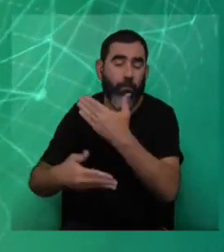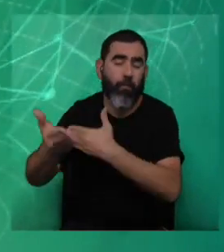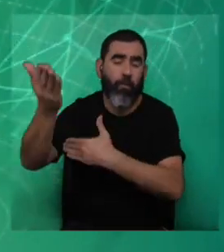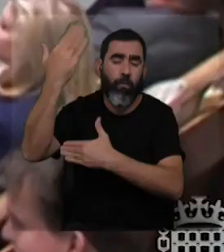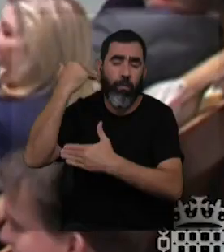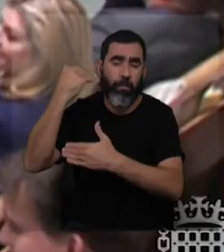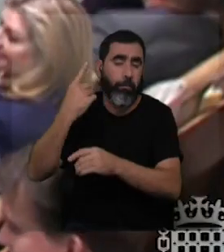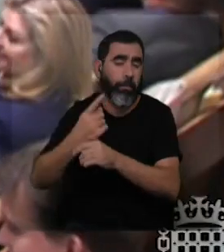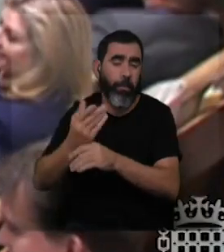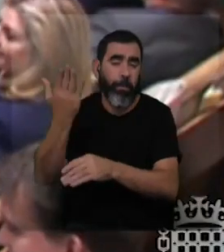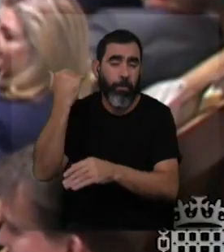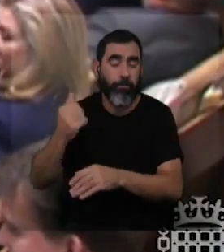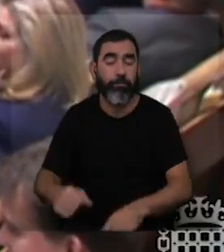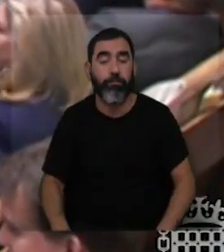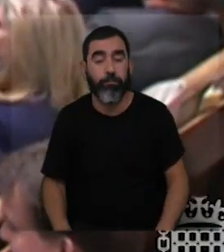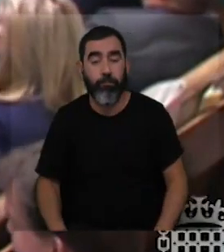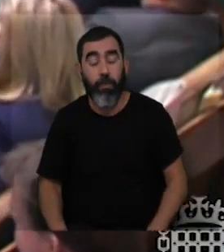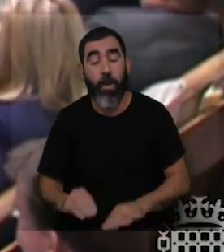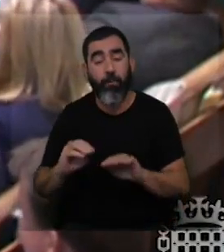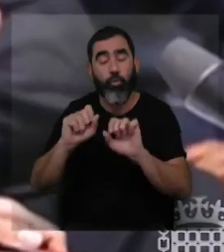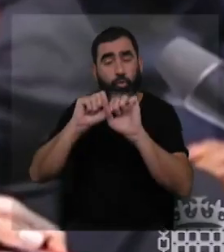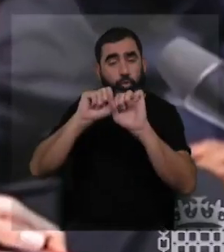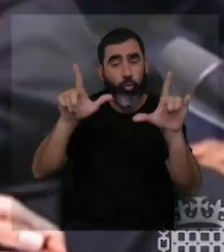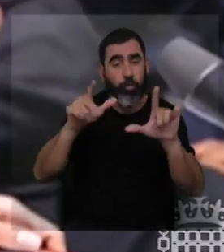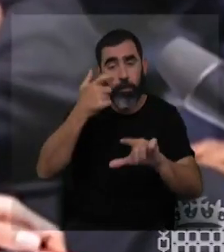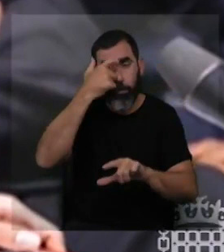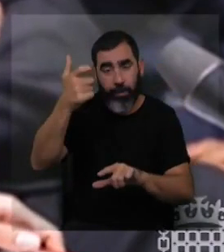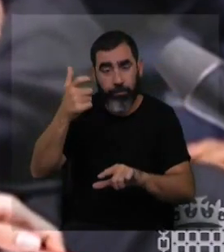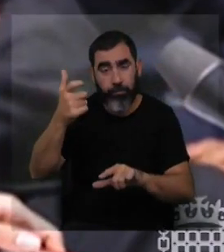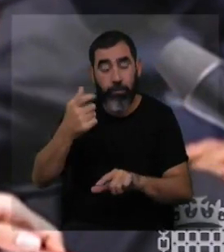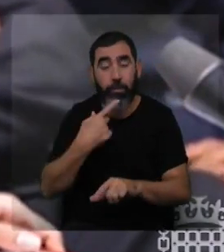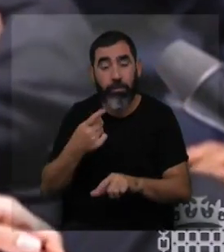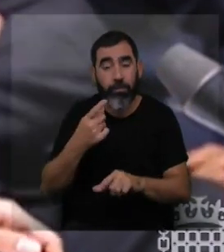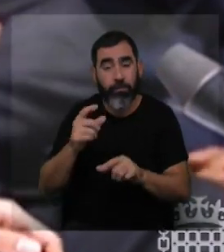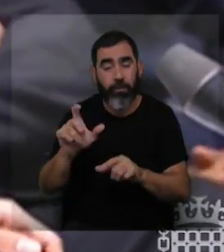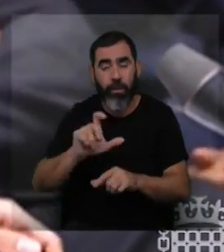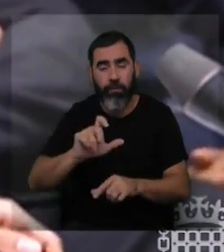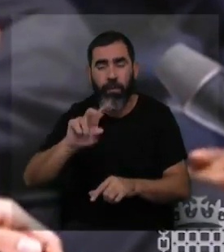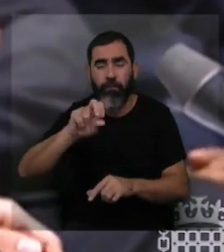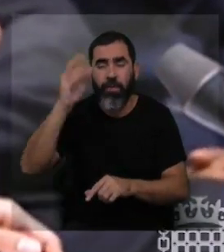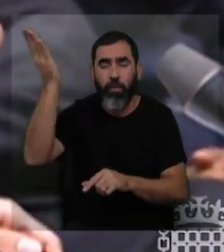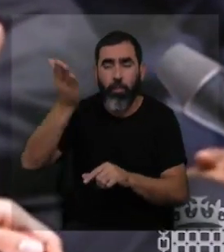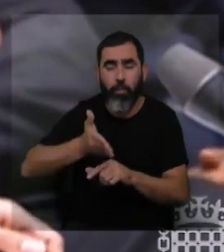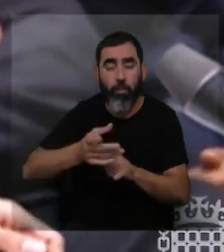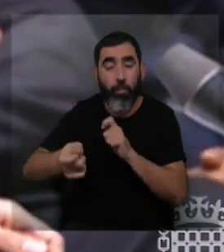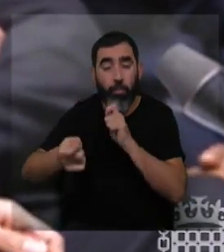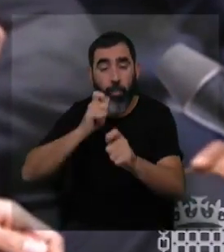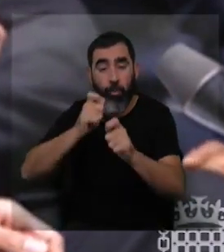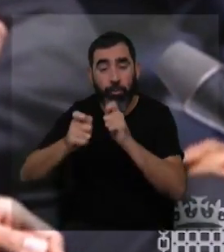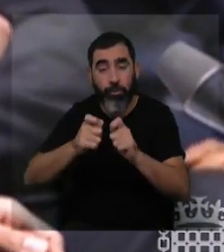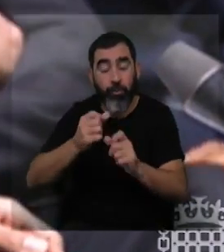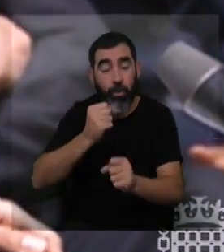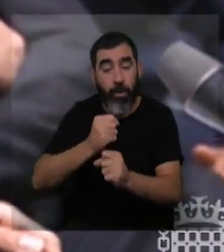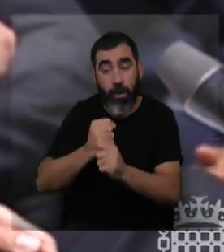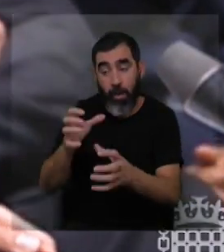casilla de salida. El anuncio tomó por sorpresa a analistas y expertos, considerando la distancia de unos 20 puntos que las encuestas otorgan a los